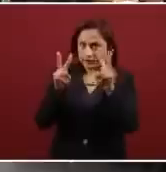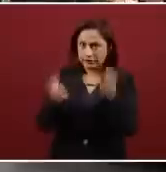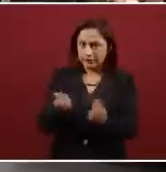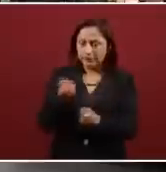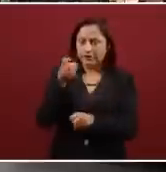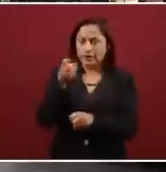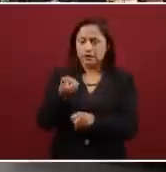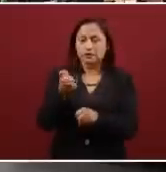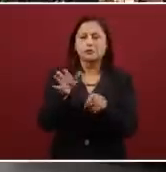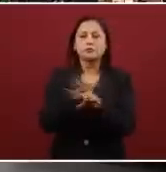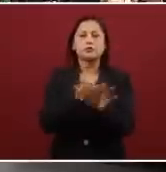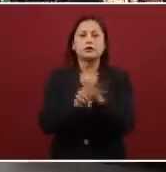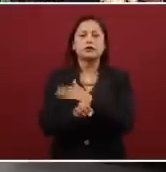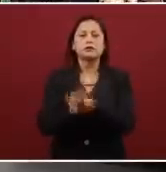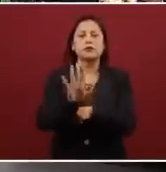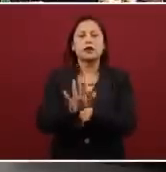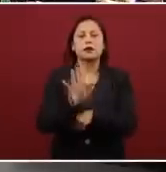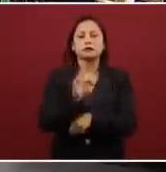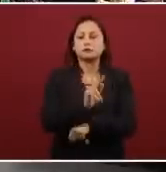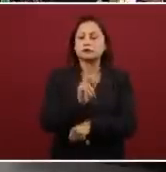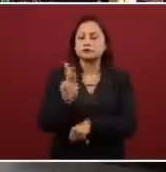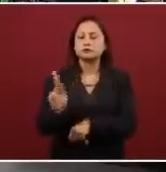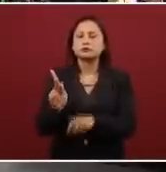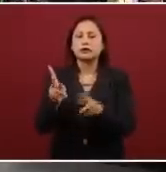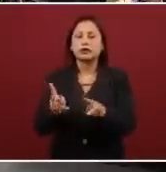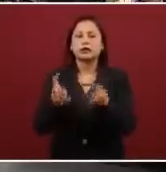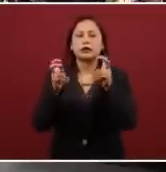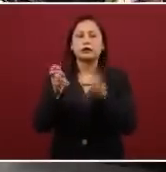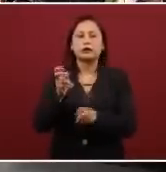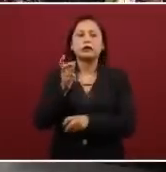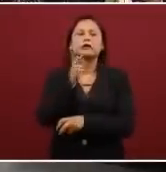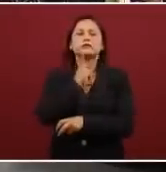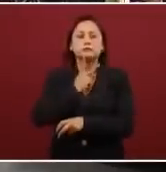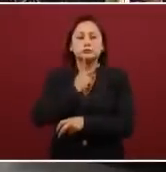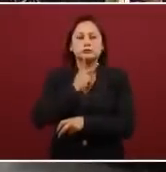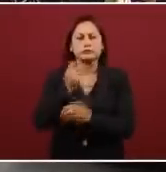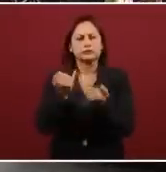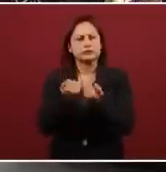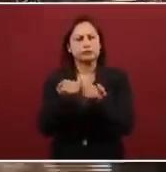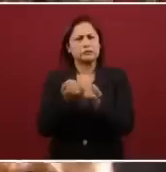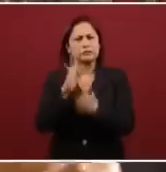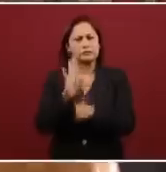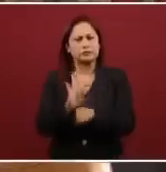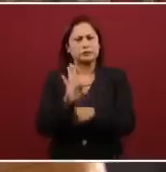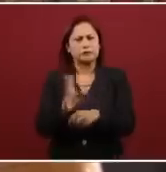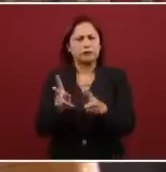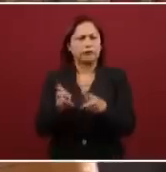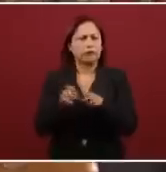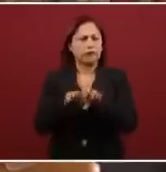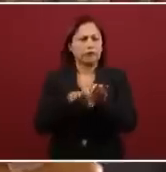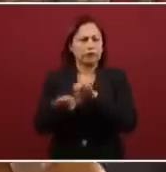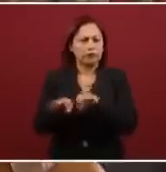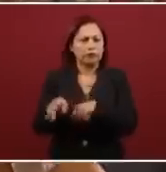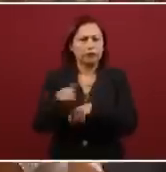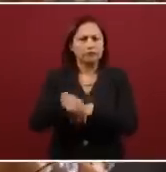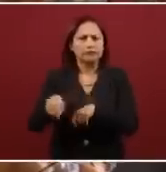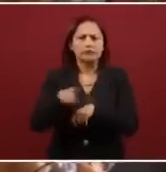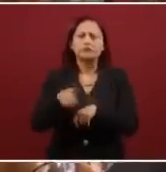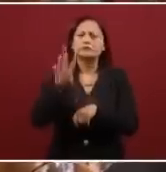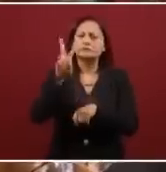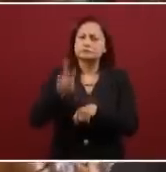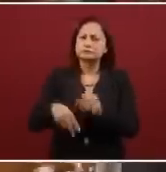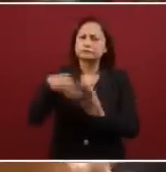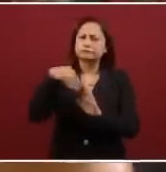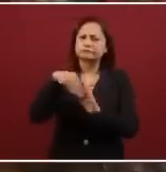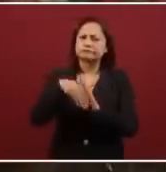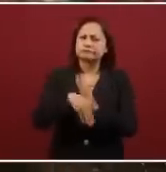caso de huachicoleo laboral, que en cierta parte merma la seguridad social y parte de